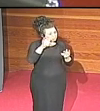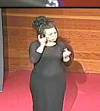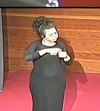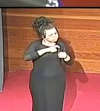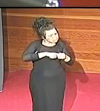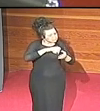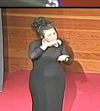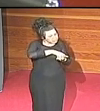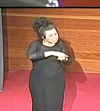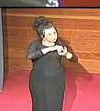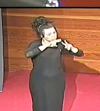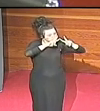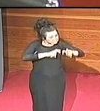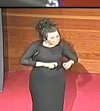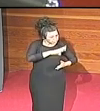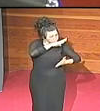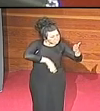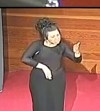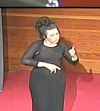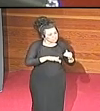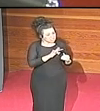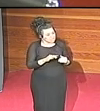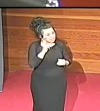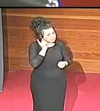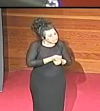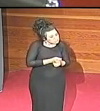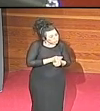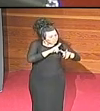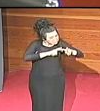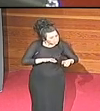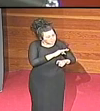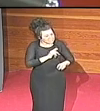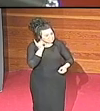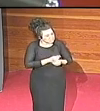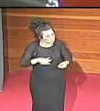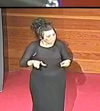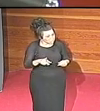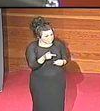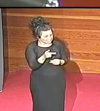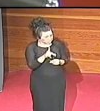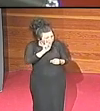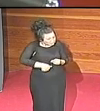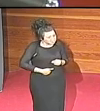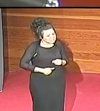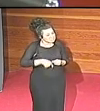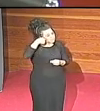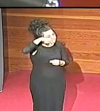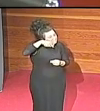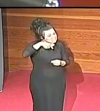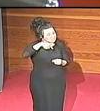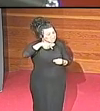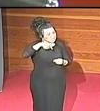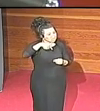Affairs, donde ha sido directora de investigación y directora adjunta. Además, es máster en filosofía por la Universidad de la Sorbona París